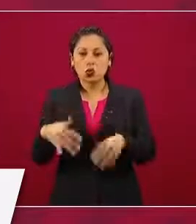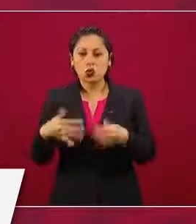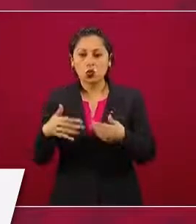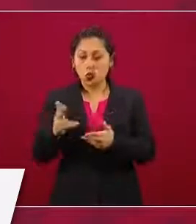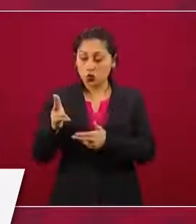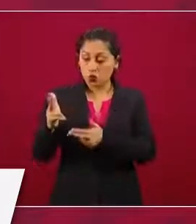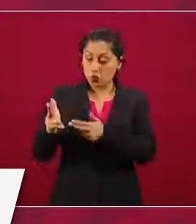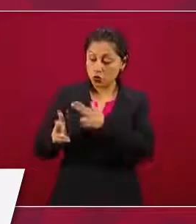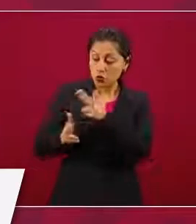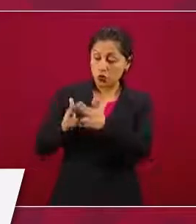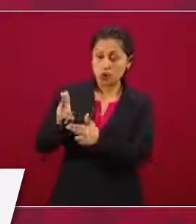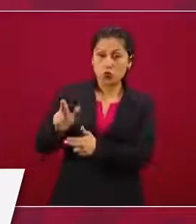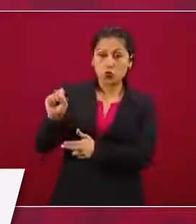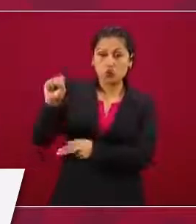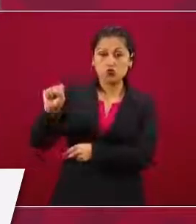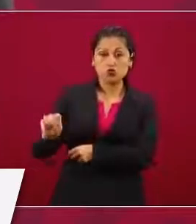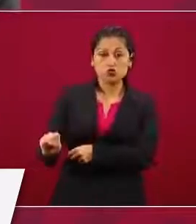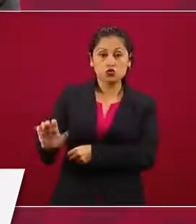el ferrocarril del sureste